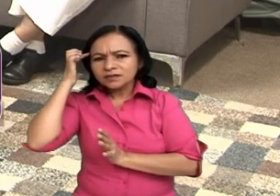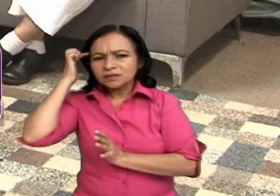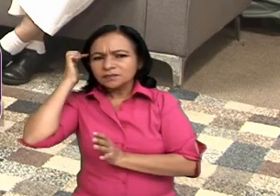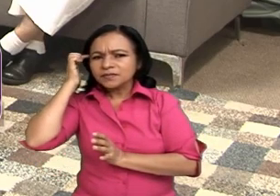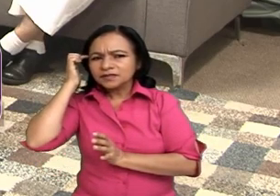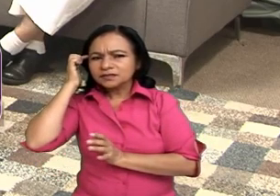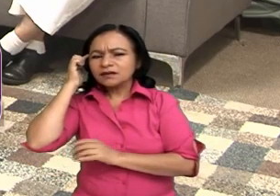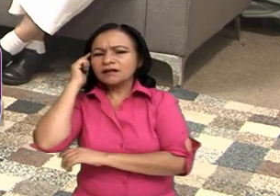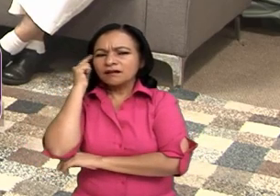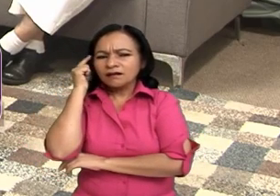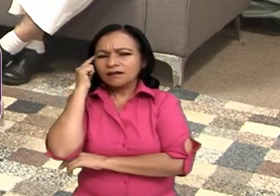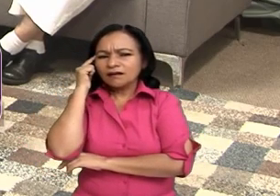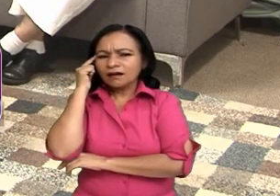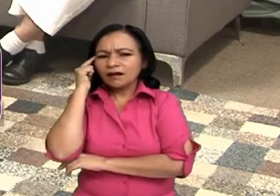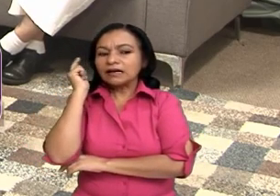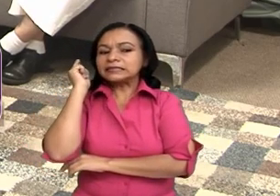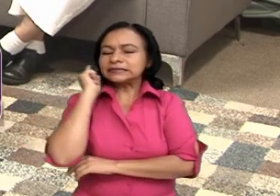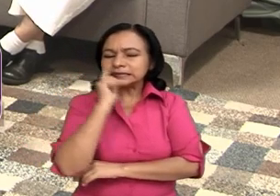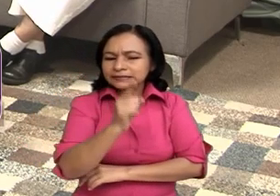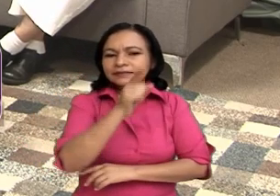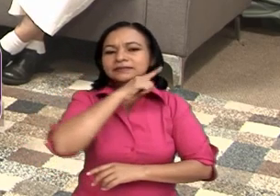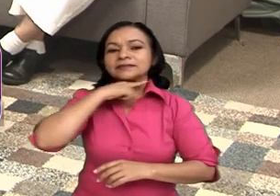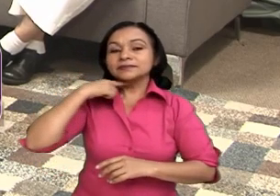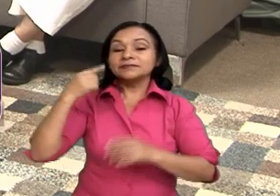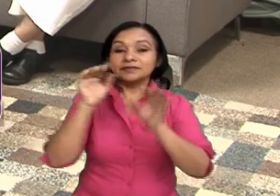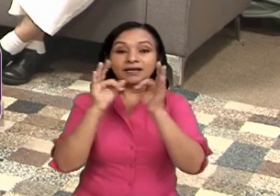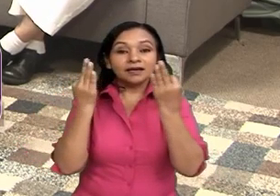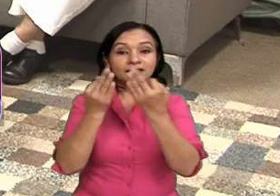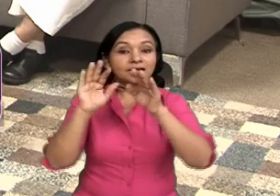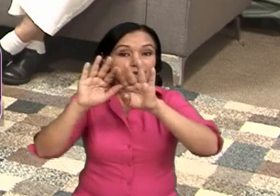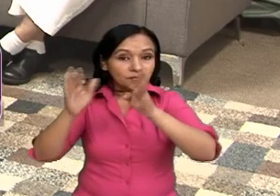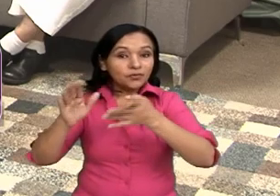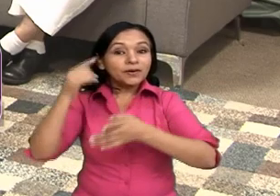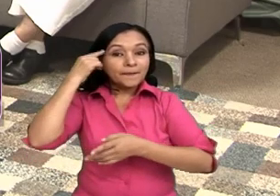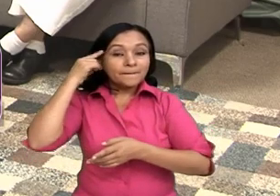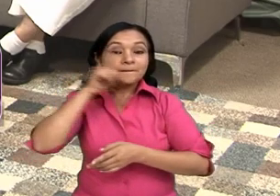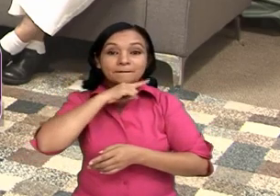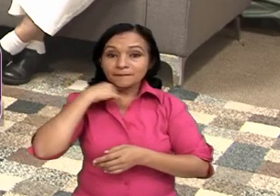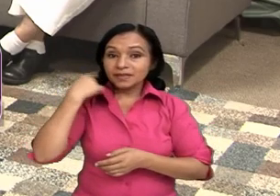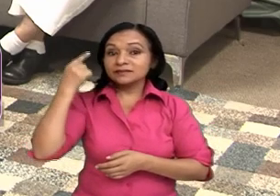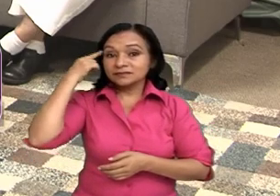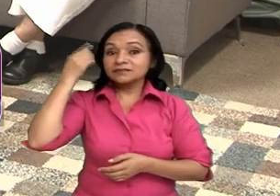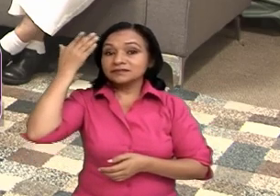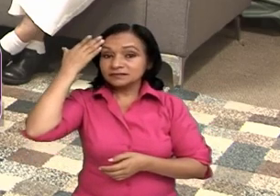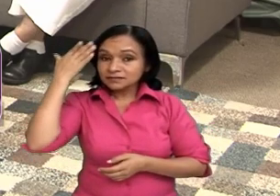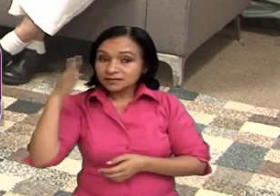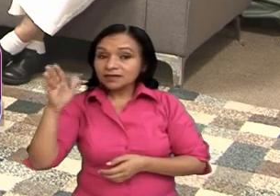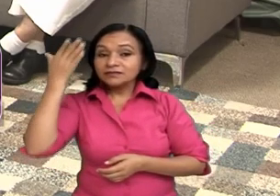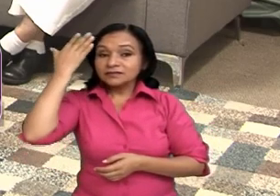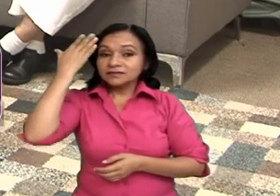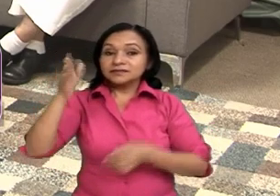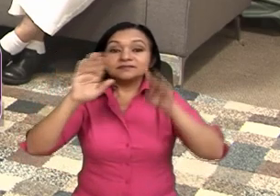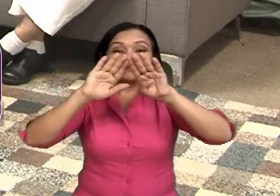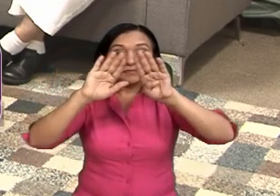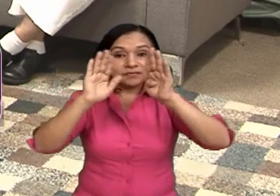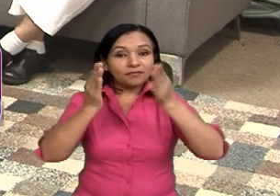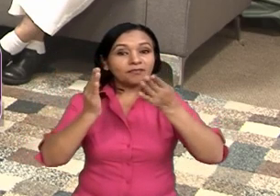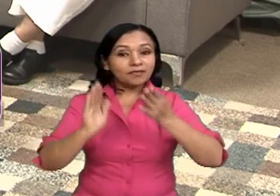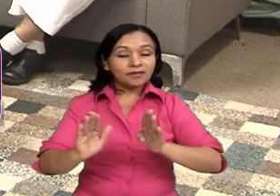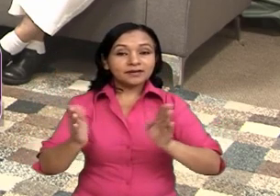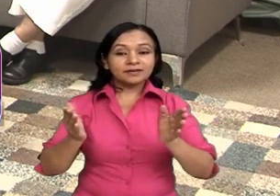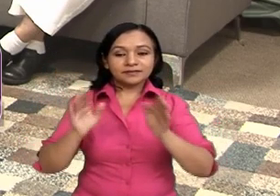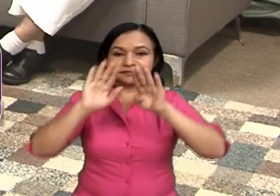establecer esa comunicación asertiva con la familia. Y yo sí siento que en este gobierno, en estos tiempos,